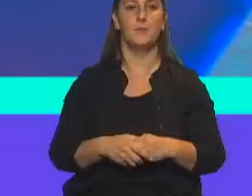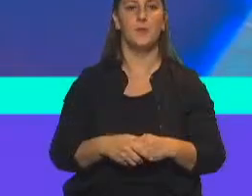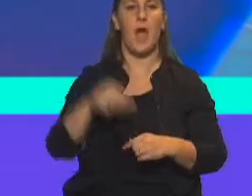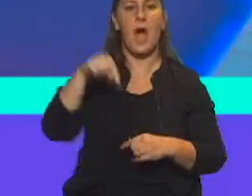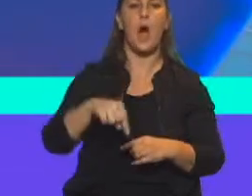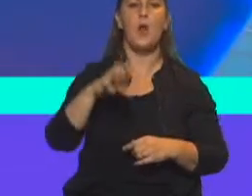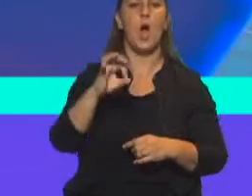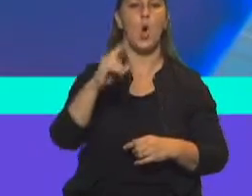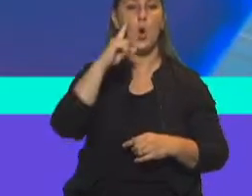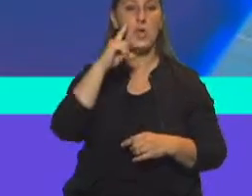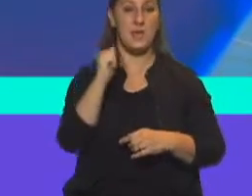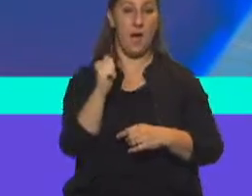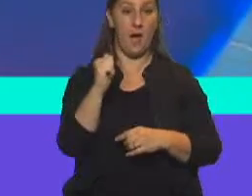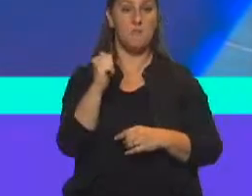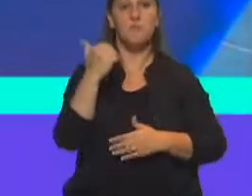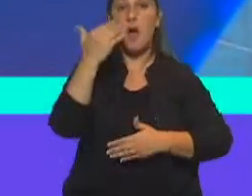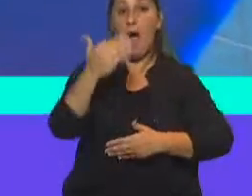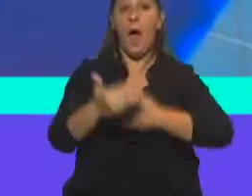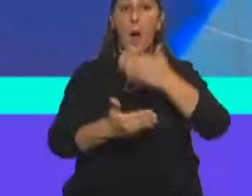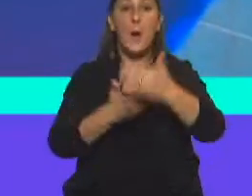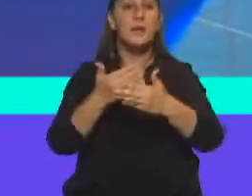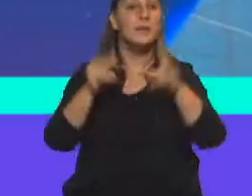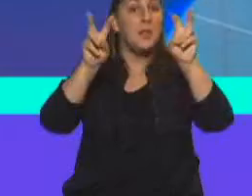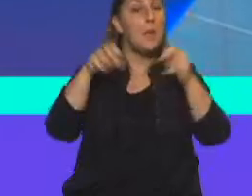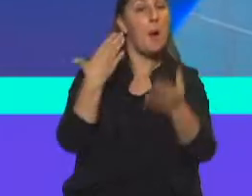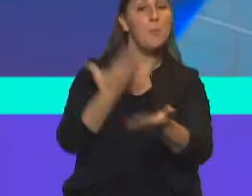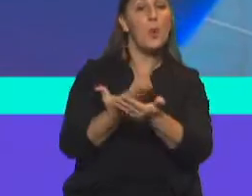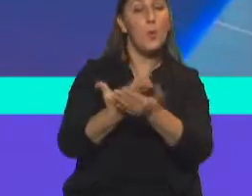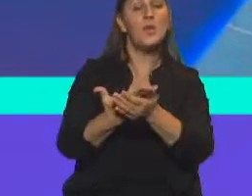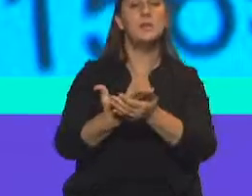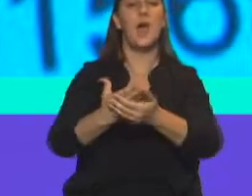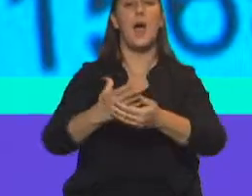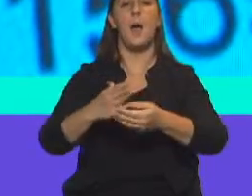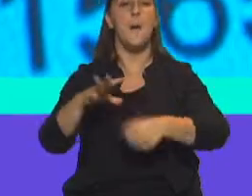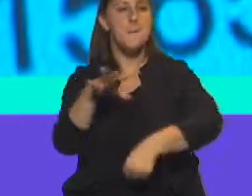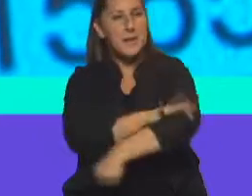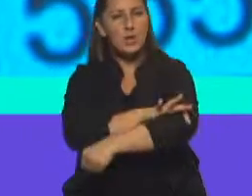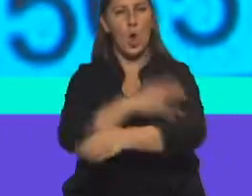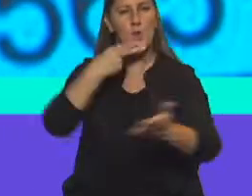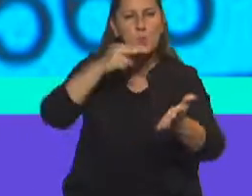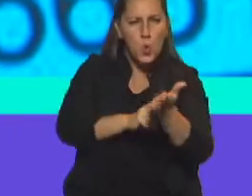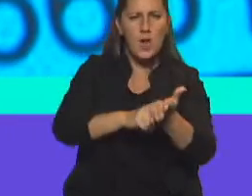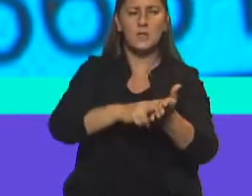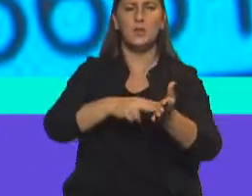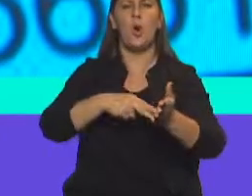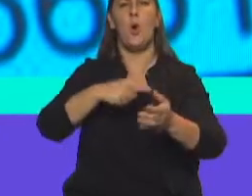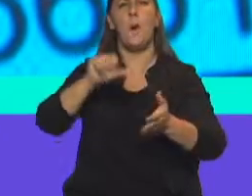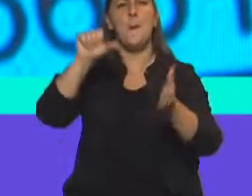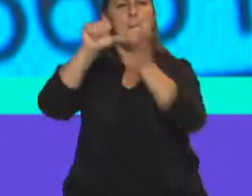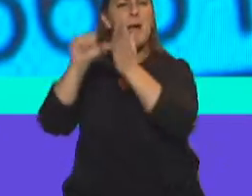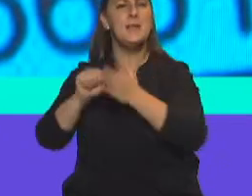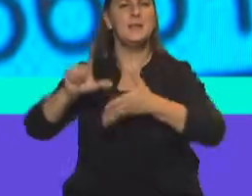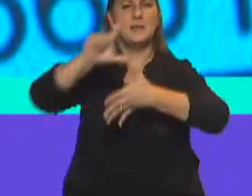con su conducción, seguramente avance con este tipo de planteos. La presión tributaria en Argentina, la presión tributaria en los países de